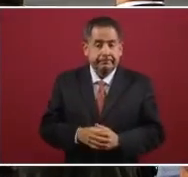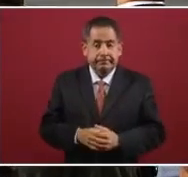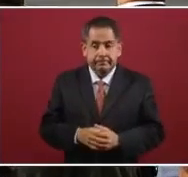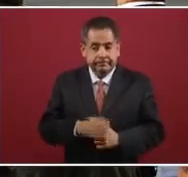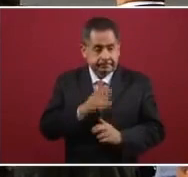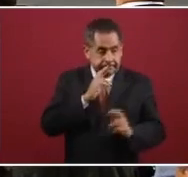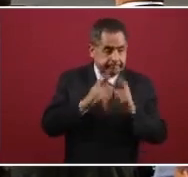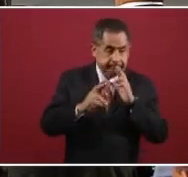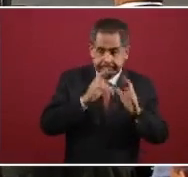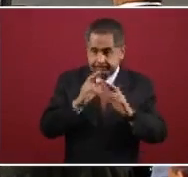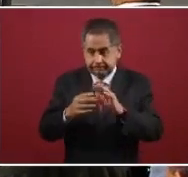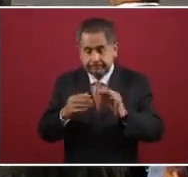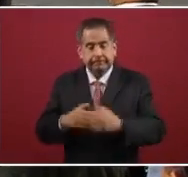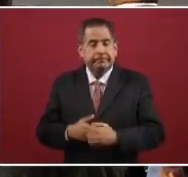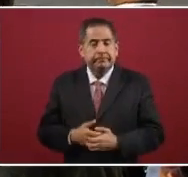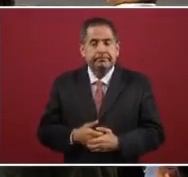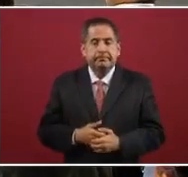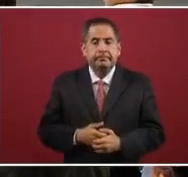contestando, ¿eh?